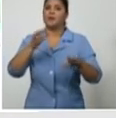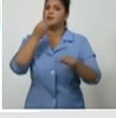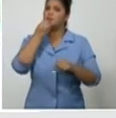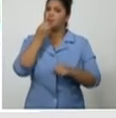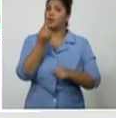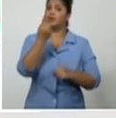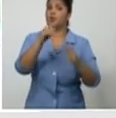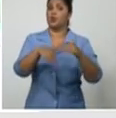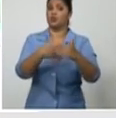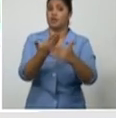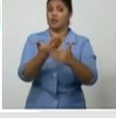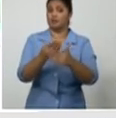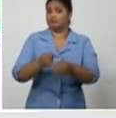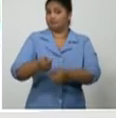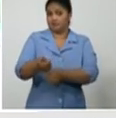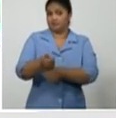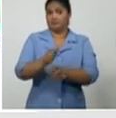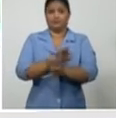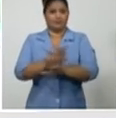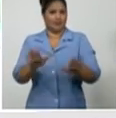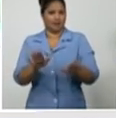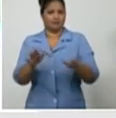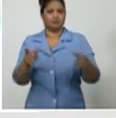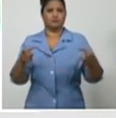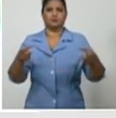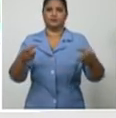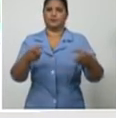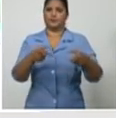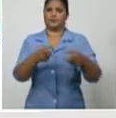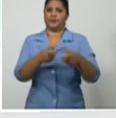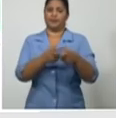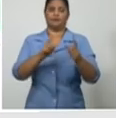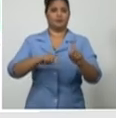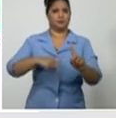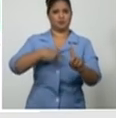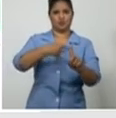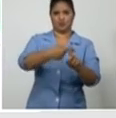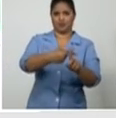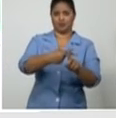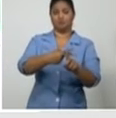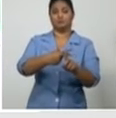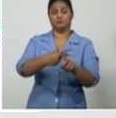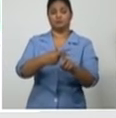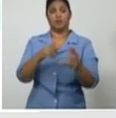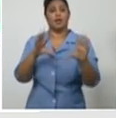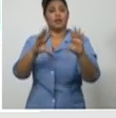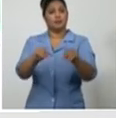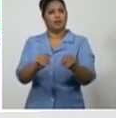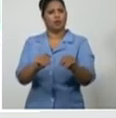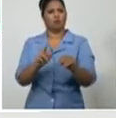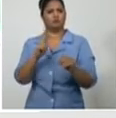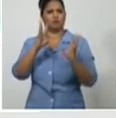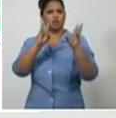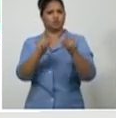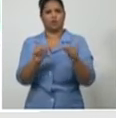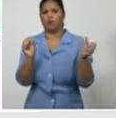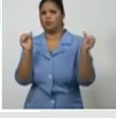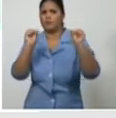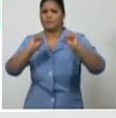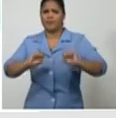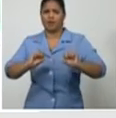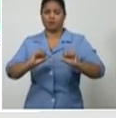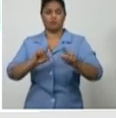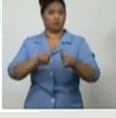pueblo los resultados que vamos a presentar hoy. Decía esto porque lamentablemente tenemos que informar